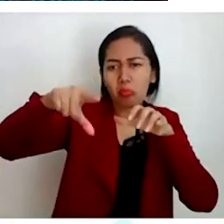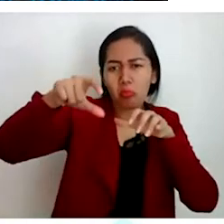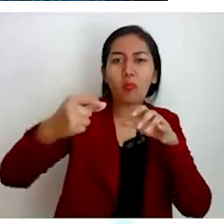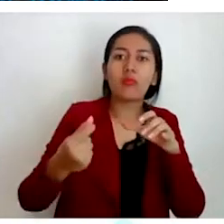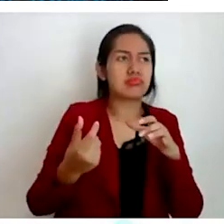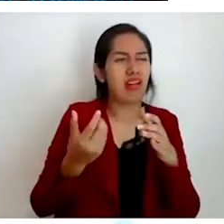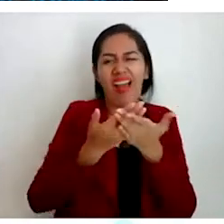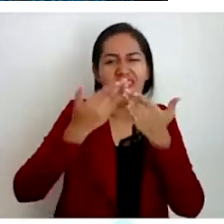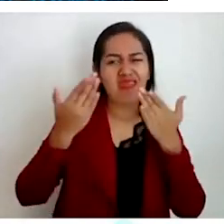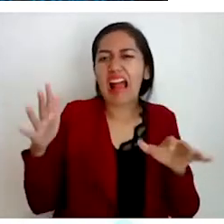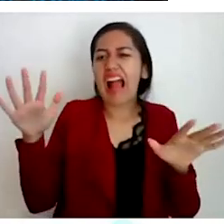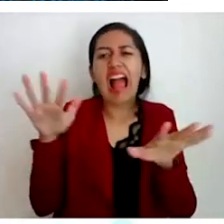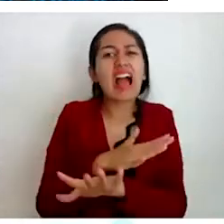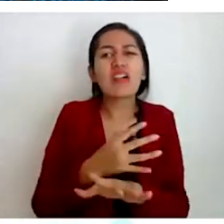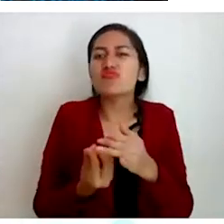que tienen ahincada